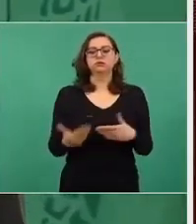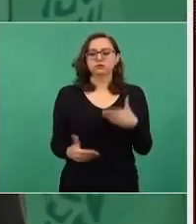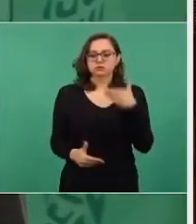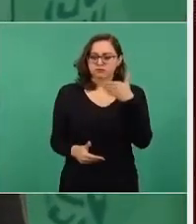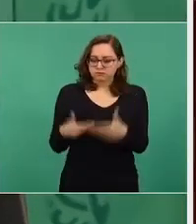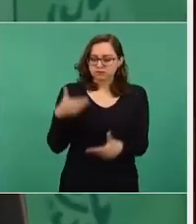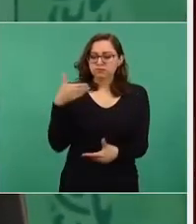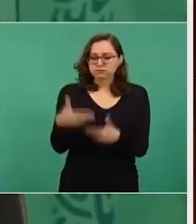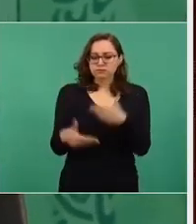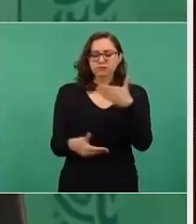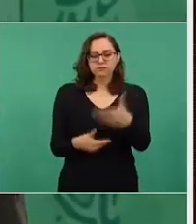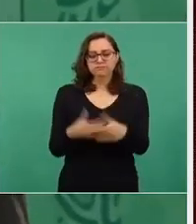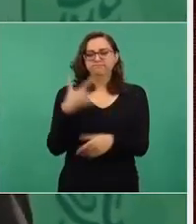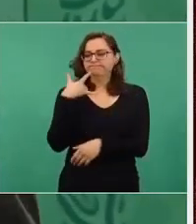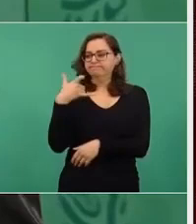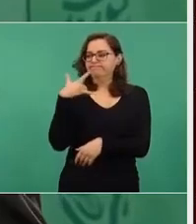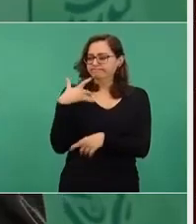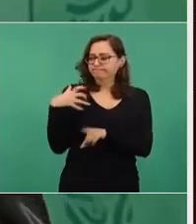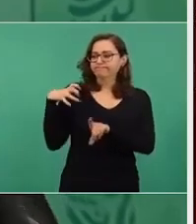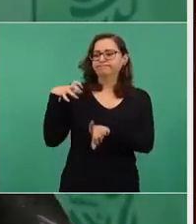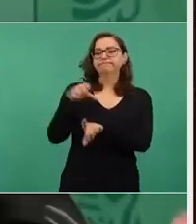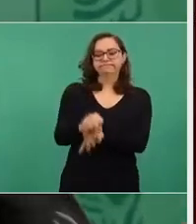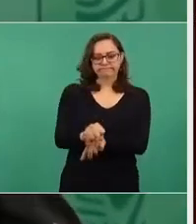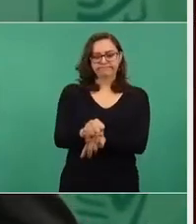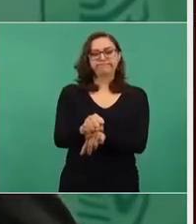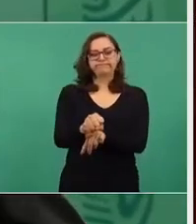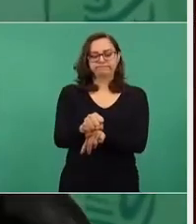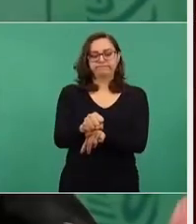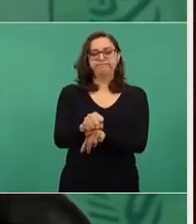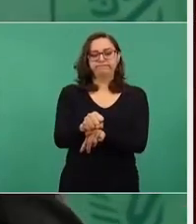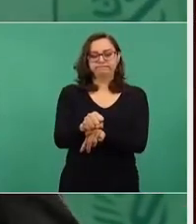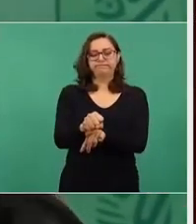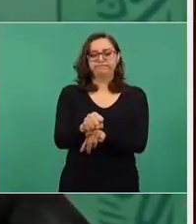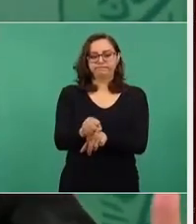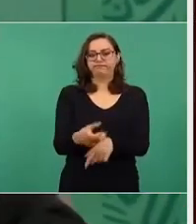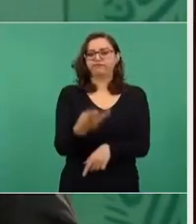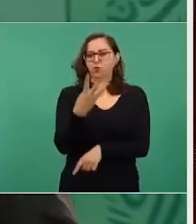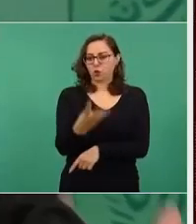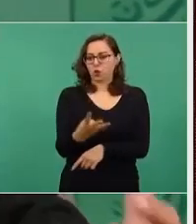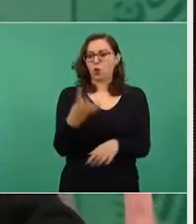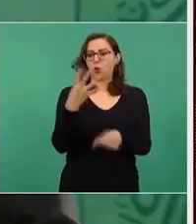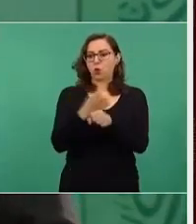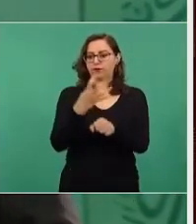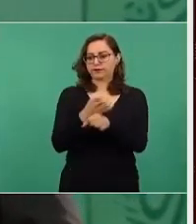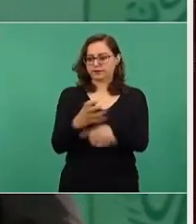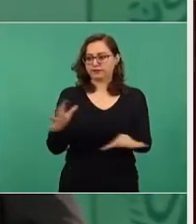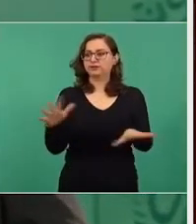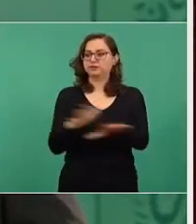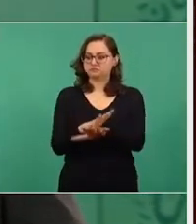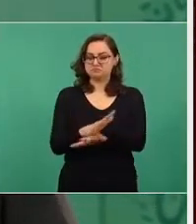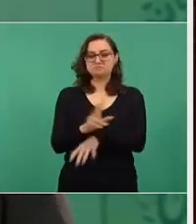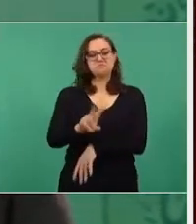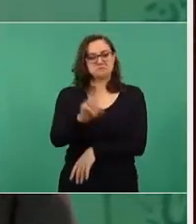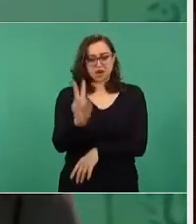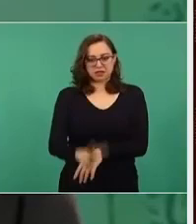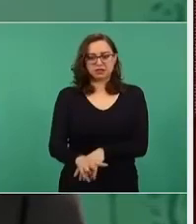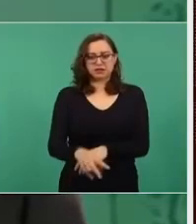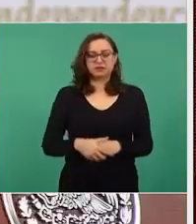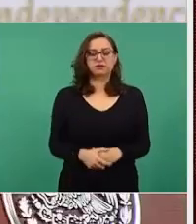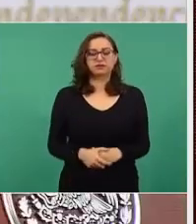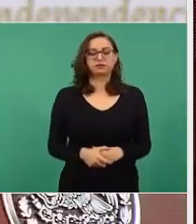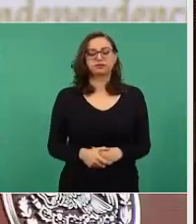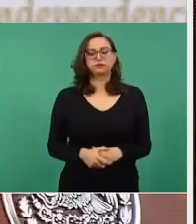grave de todos esos que se le salieron a hacerse los ofendidos cuando nunca han defendido los principios